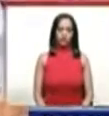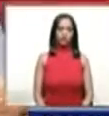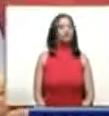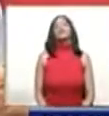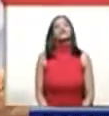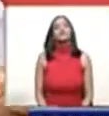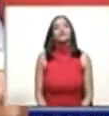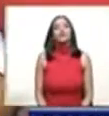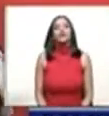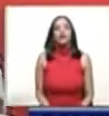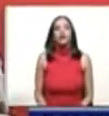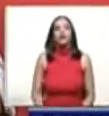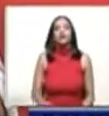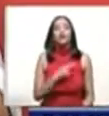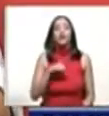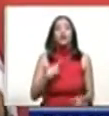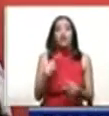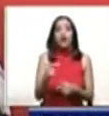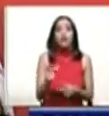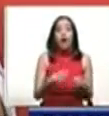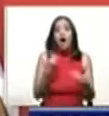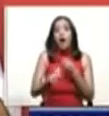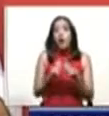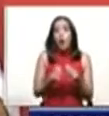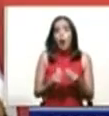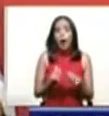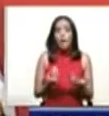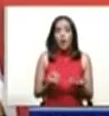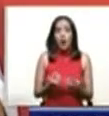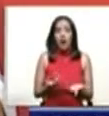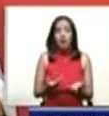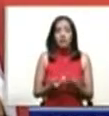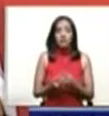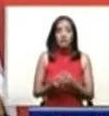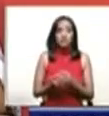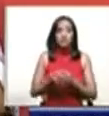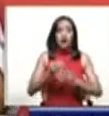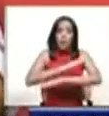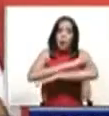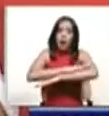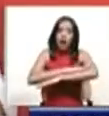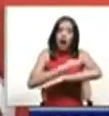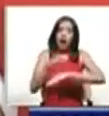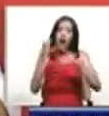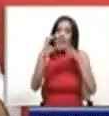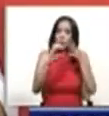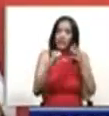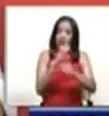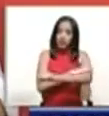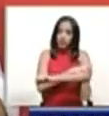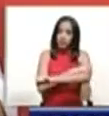si uno se va a cómo han operado los factores de la derecha desde inclusive de los años